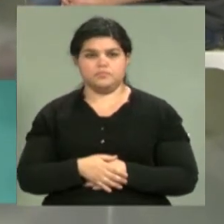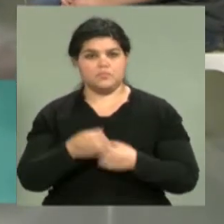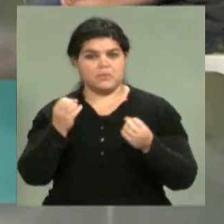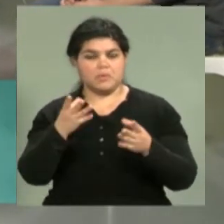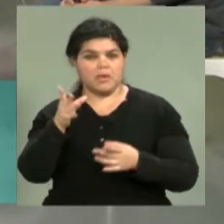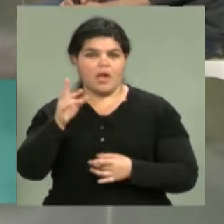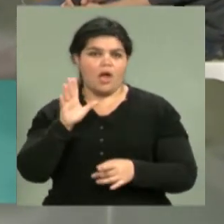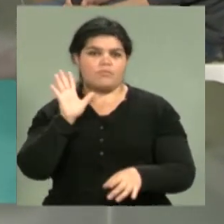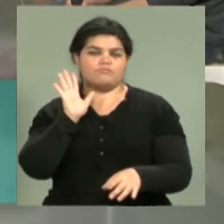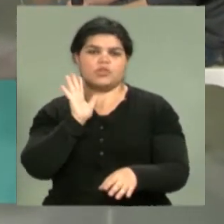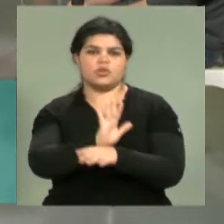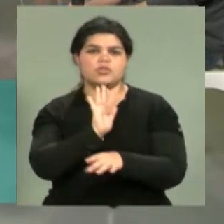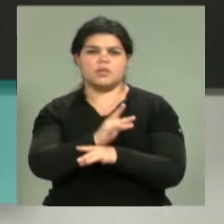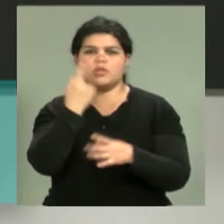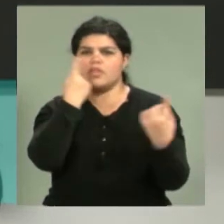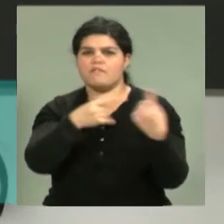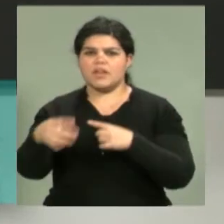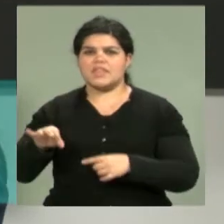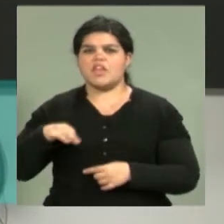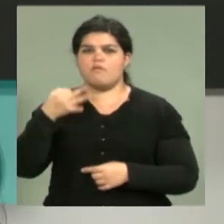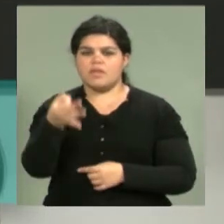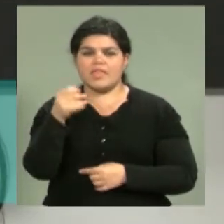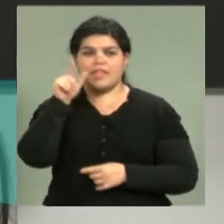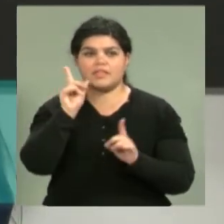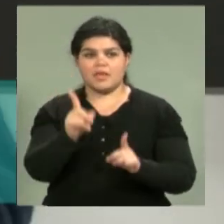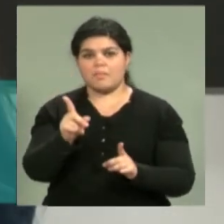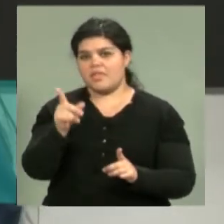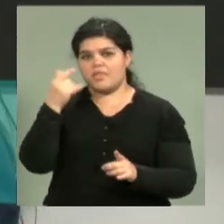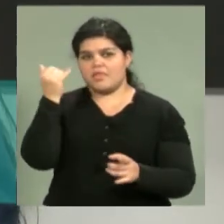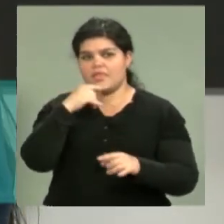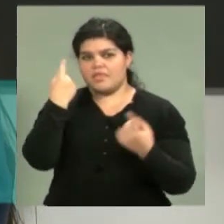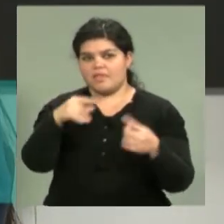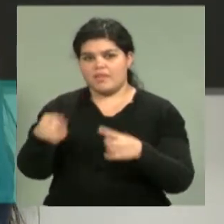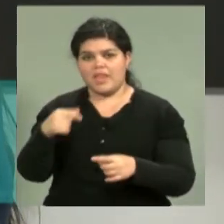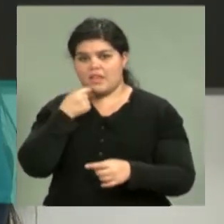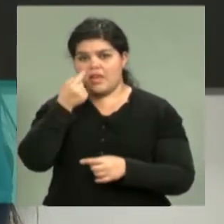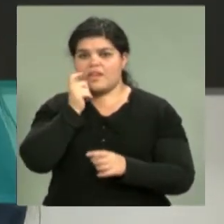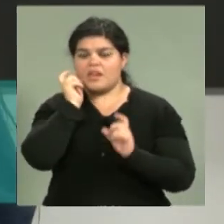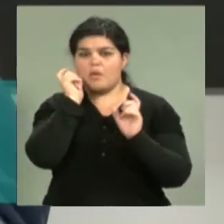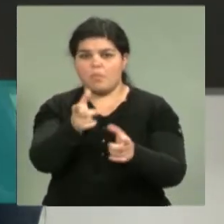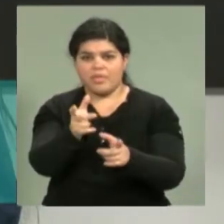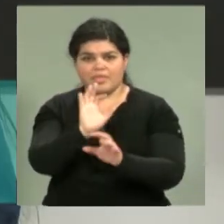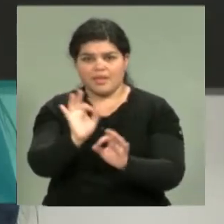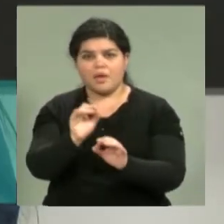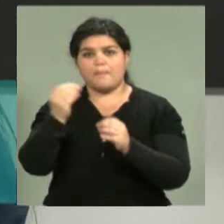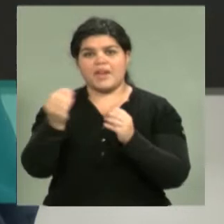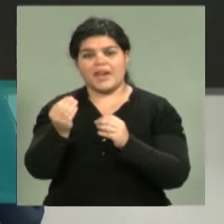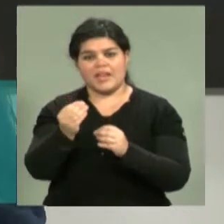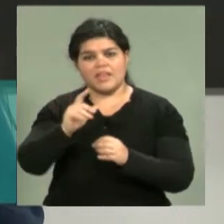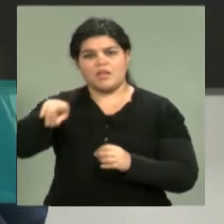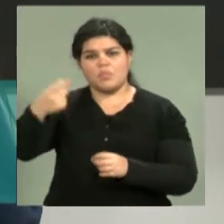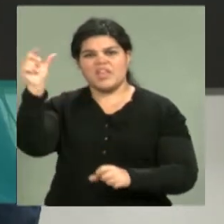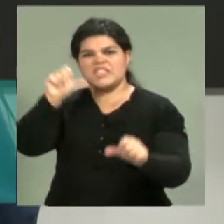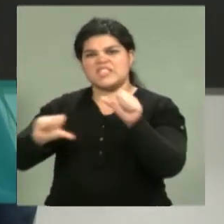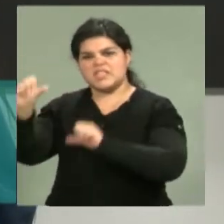distintos conceptos de vida también que dan después respuesta desde otros ámbitos. La voy a dejar ahí en la respuesta de Franco para después preguntar también desde la ciencia,